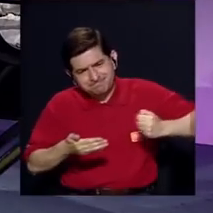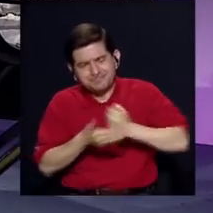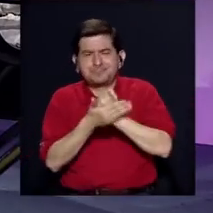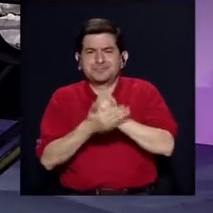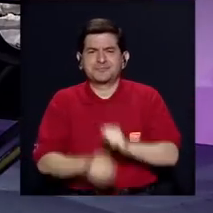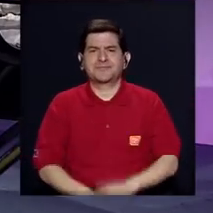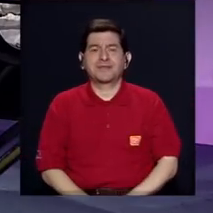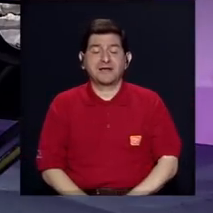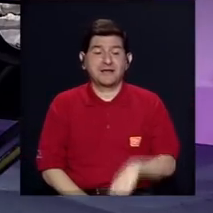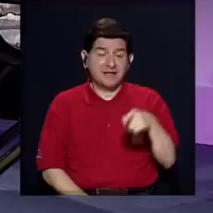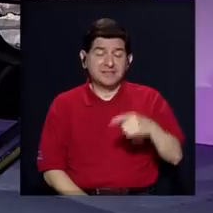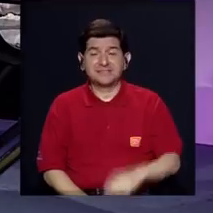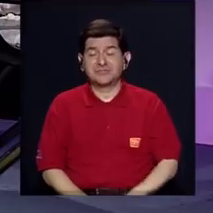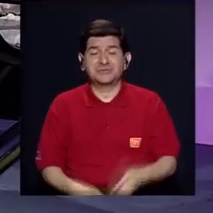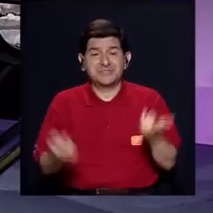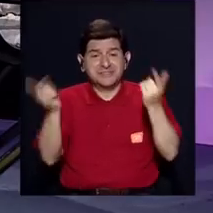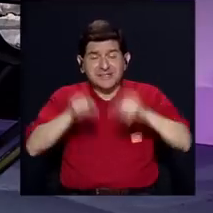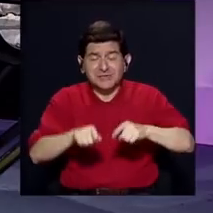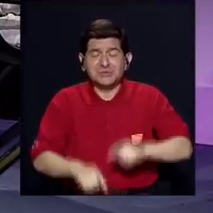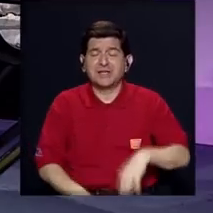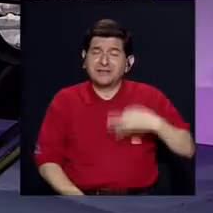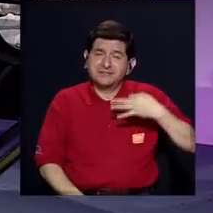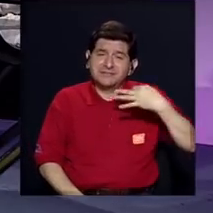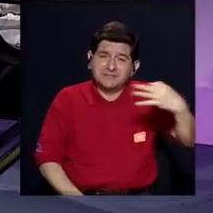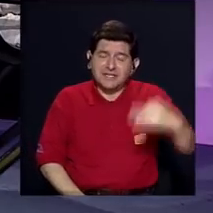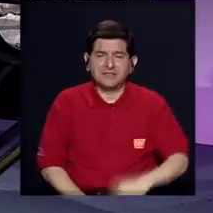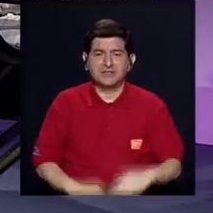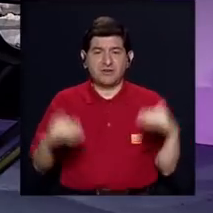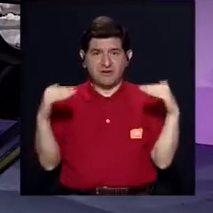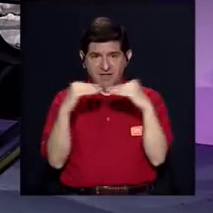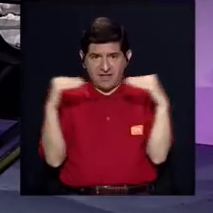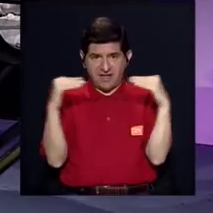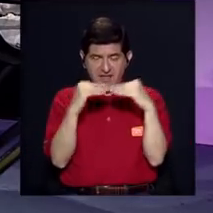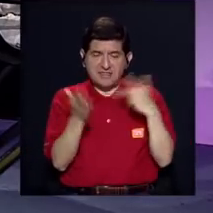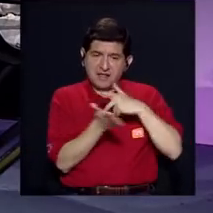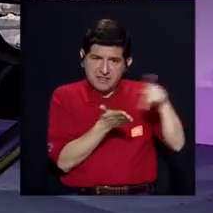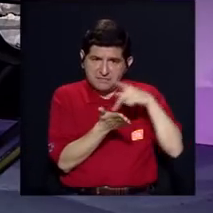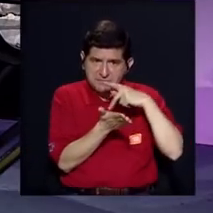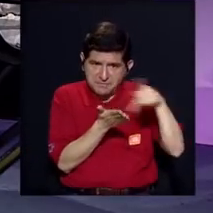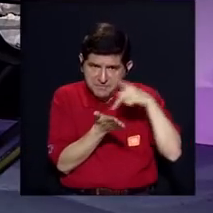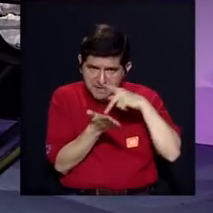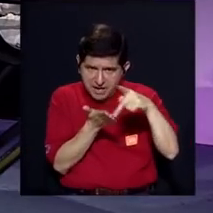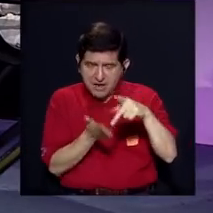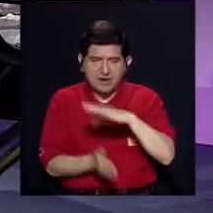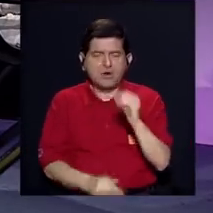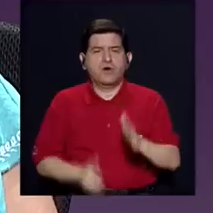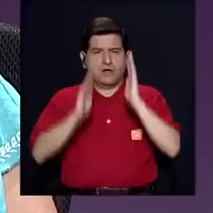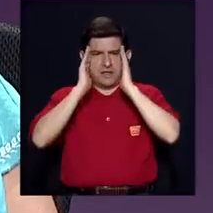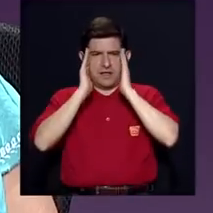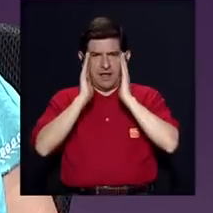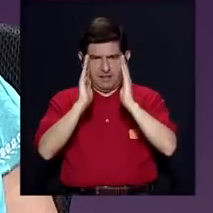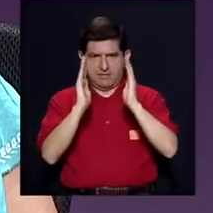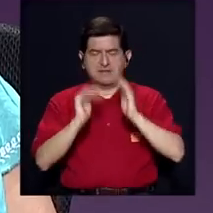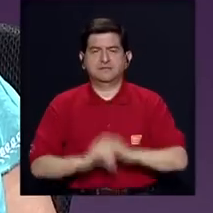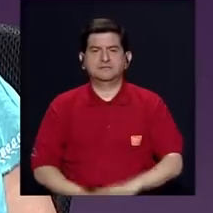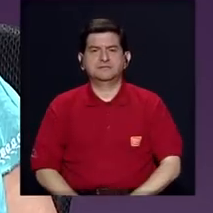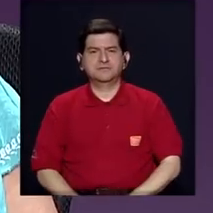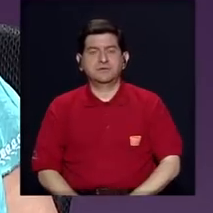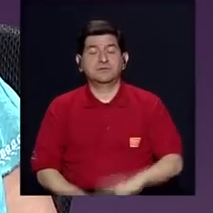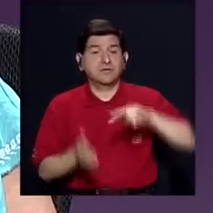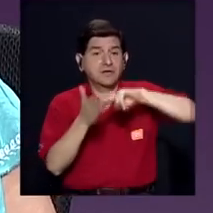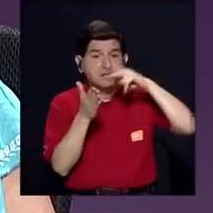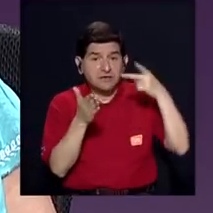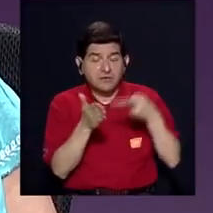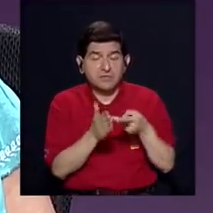están a la orden del día la equidad en los salarios y la atención en la